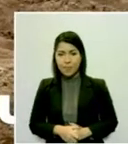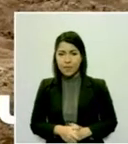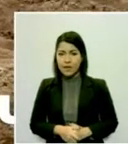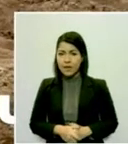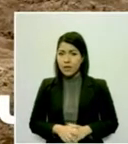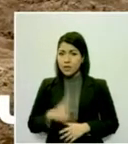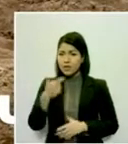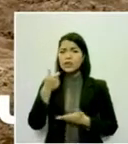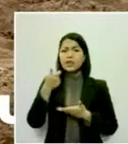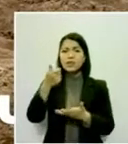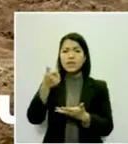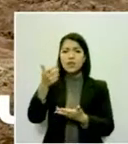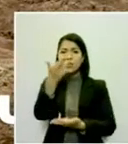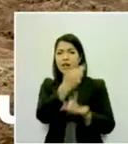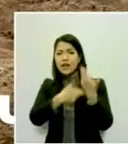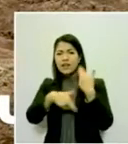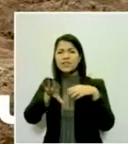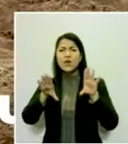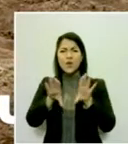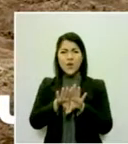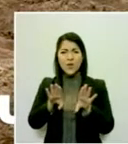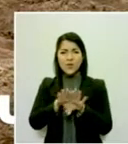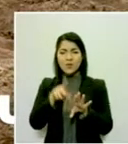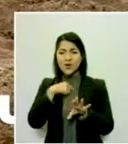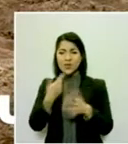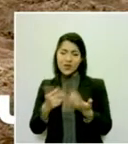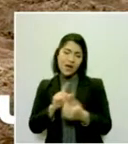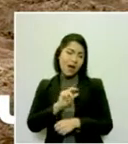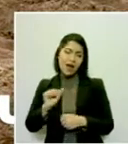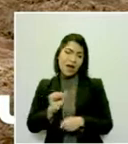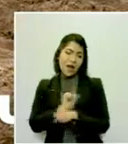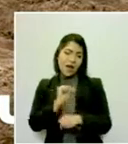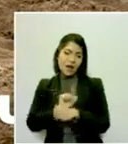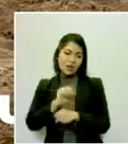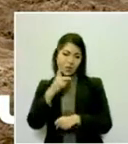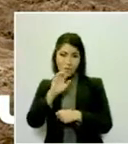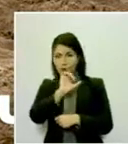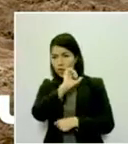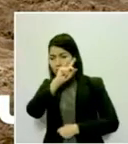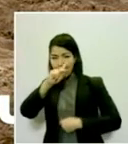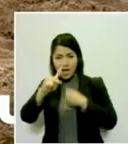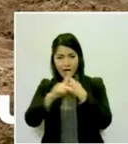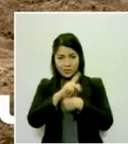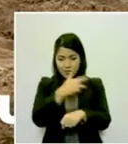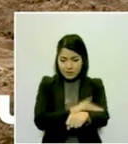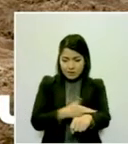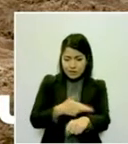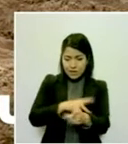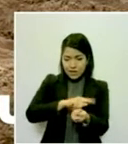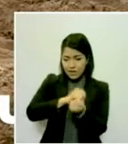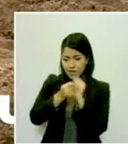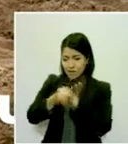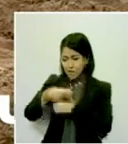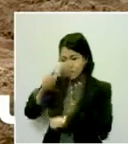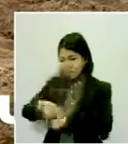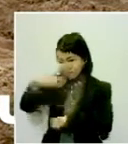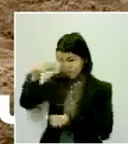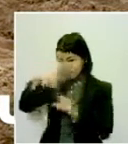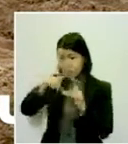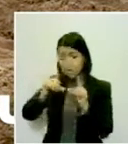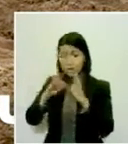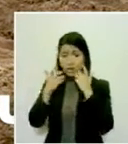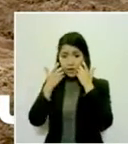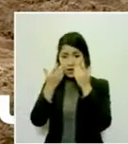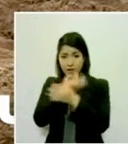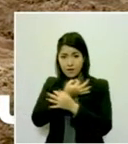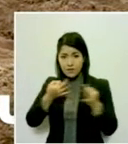Bueno, tu dinero va de vuelta y se legaliza tu vehículo de procedencia extranjera antes del 20 de septiembre. El programa termina el 20 de septiembre. Quiero platicarles